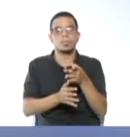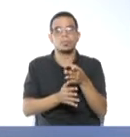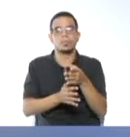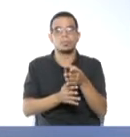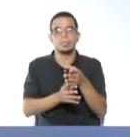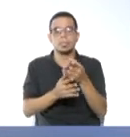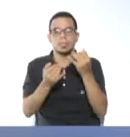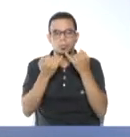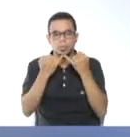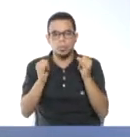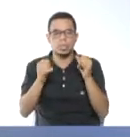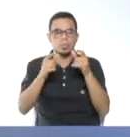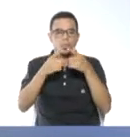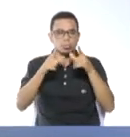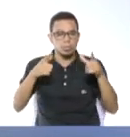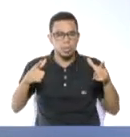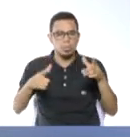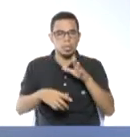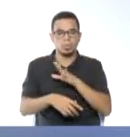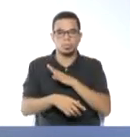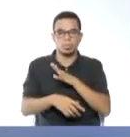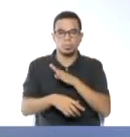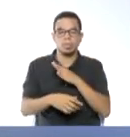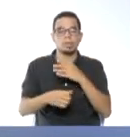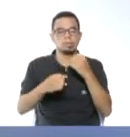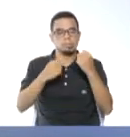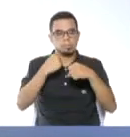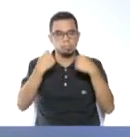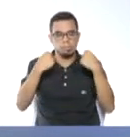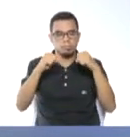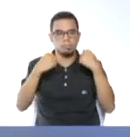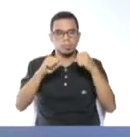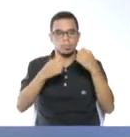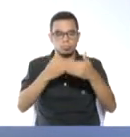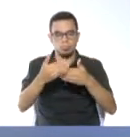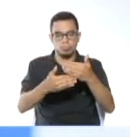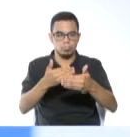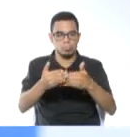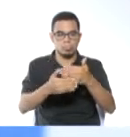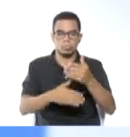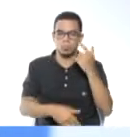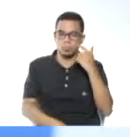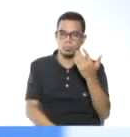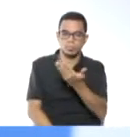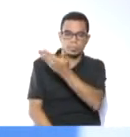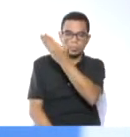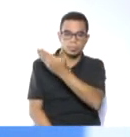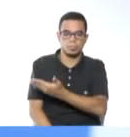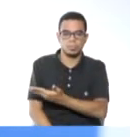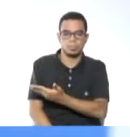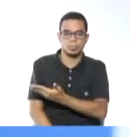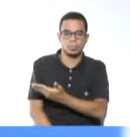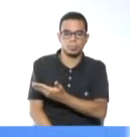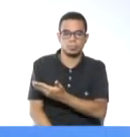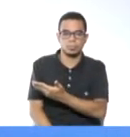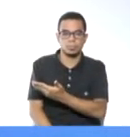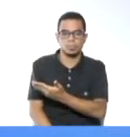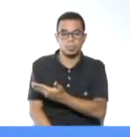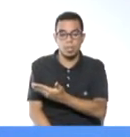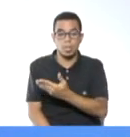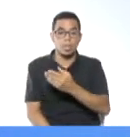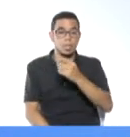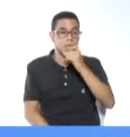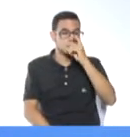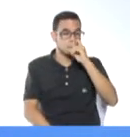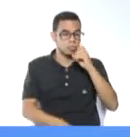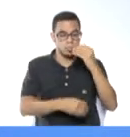un lenguaje propio que se aplica en el tejido, en el chumbe, y que de generación en generación